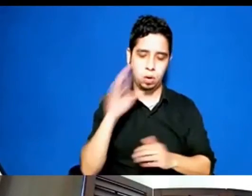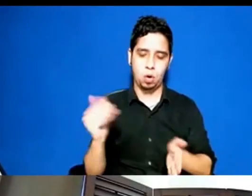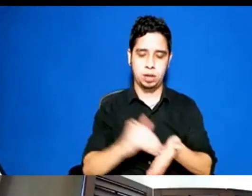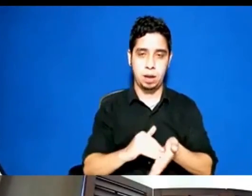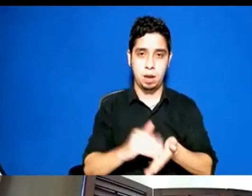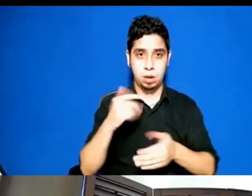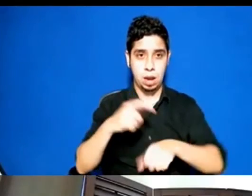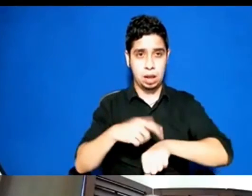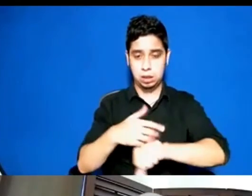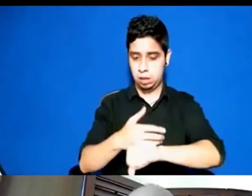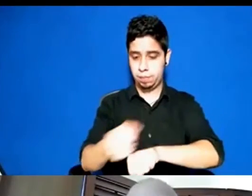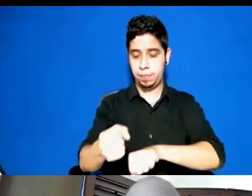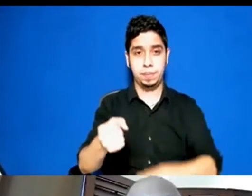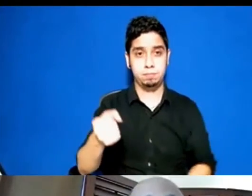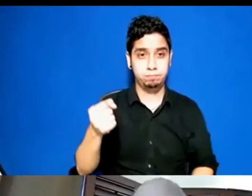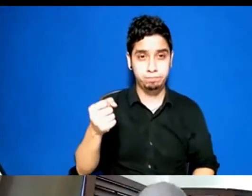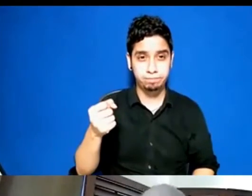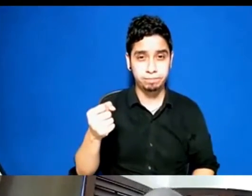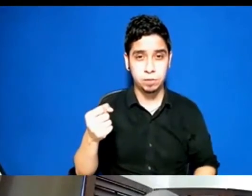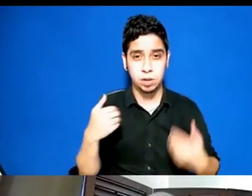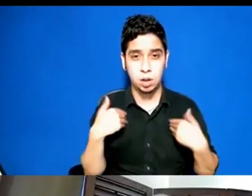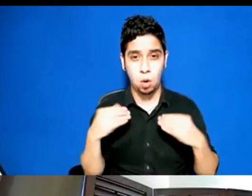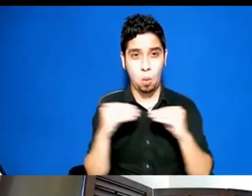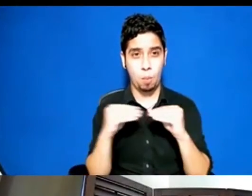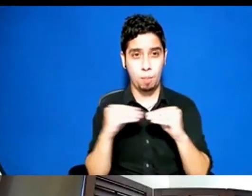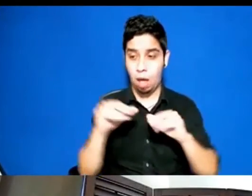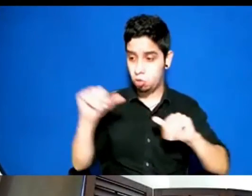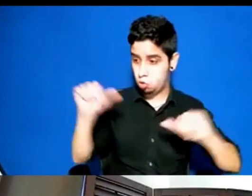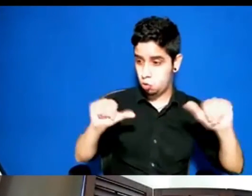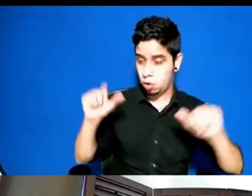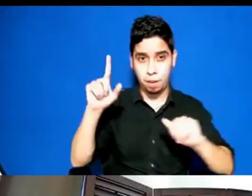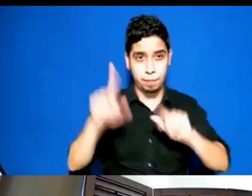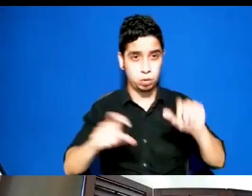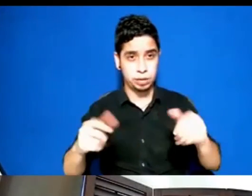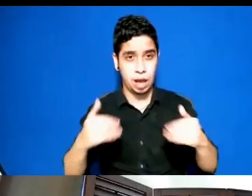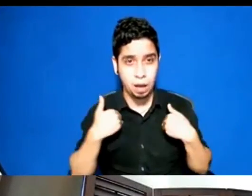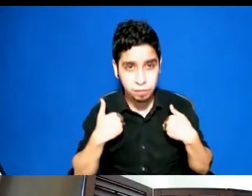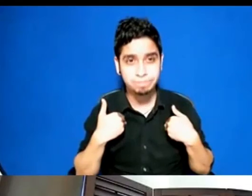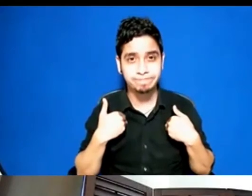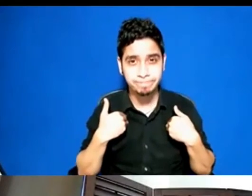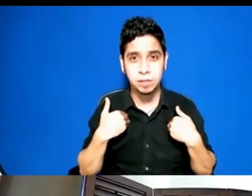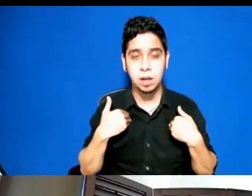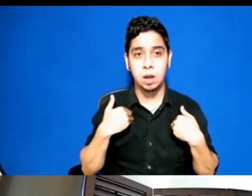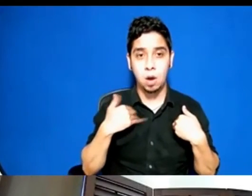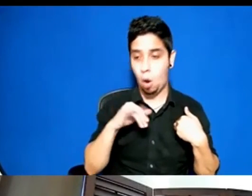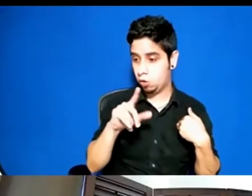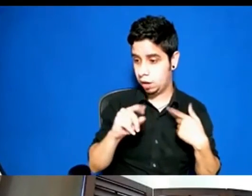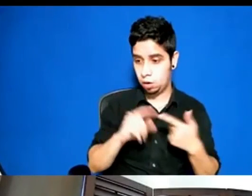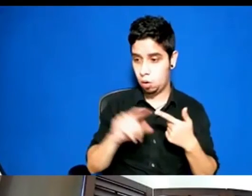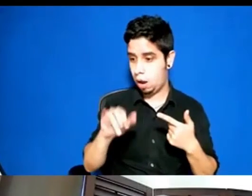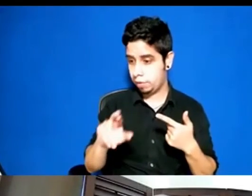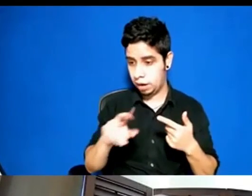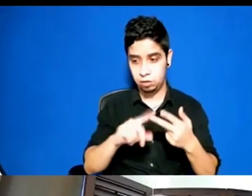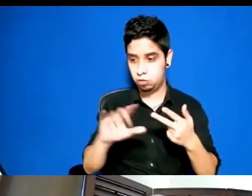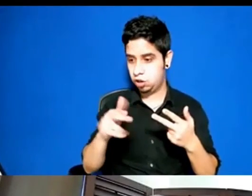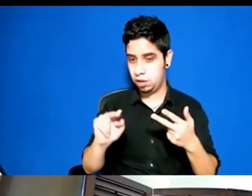ya se nos acabó el programa y yo tengo un montón de preguntas, y José lo también, Javier, y hasta Chena tiene un montón de preguntas que de hecho